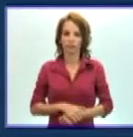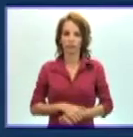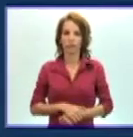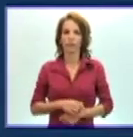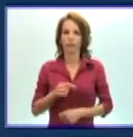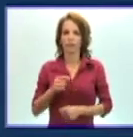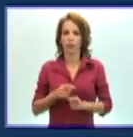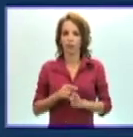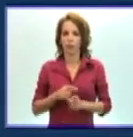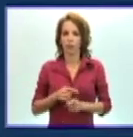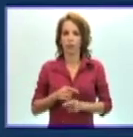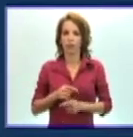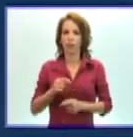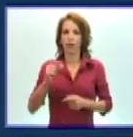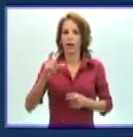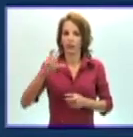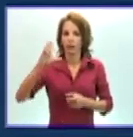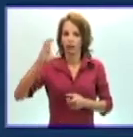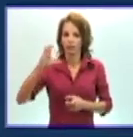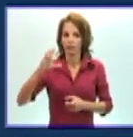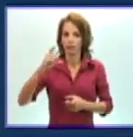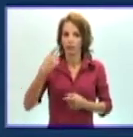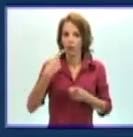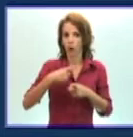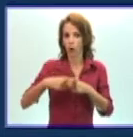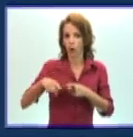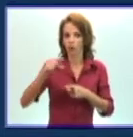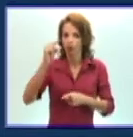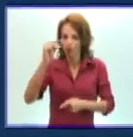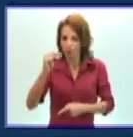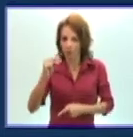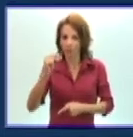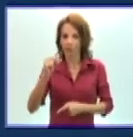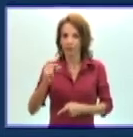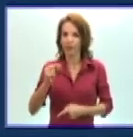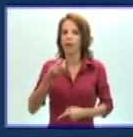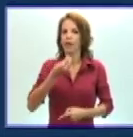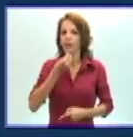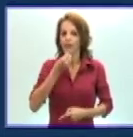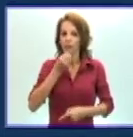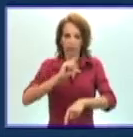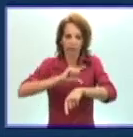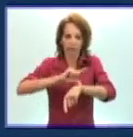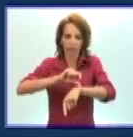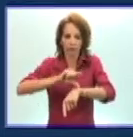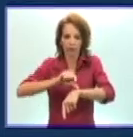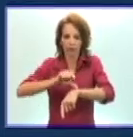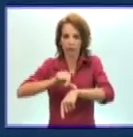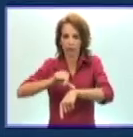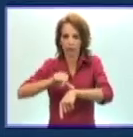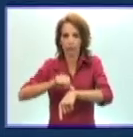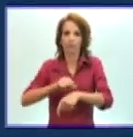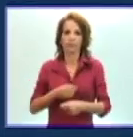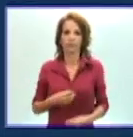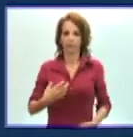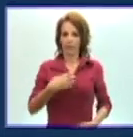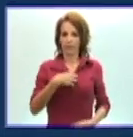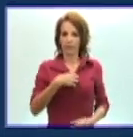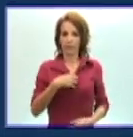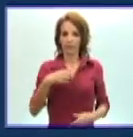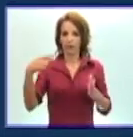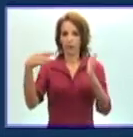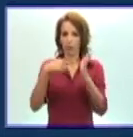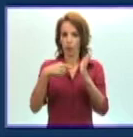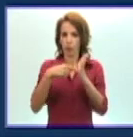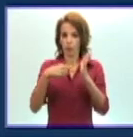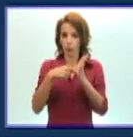me permite medir los minutos. Pero también tiene el botón. El botón que me permite accionarlo para